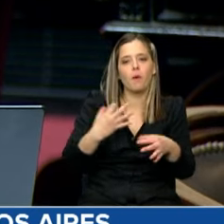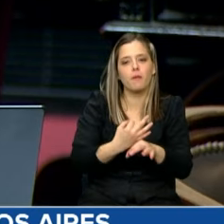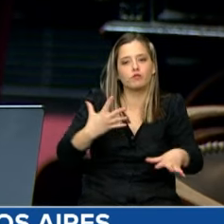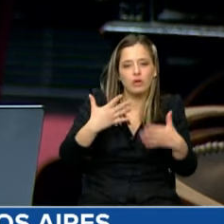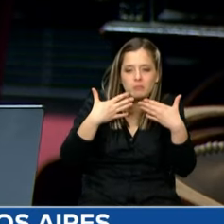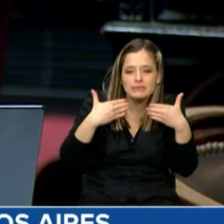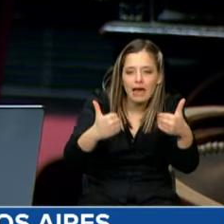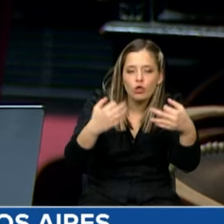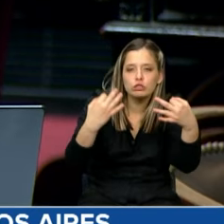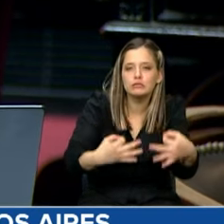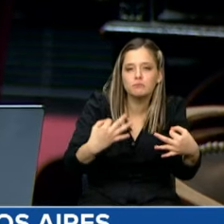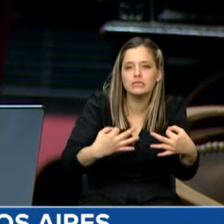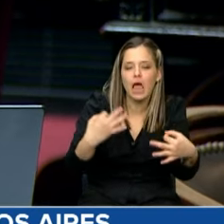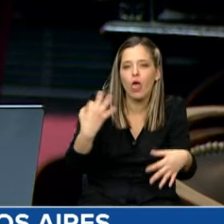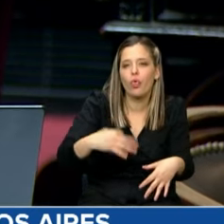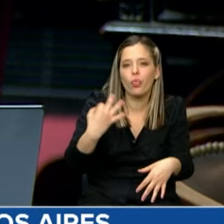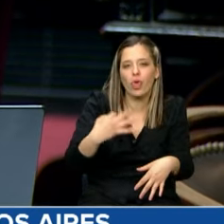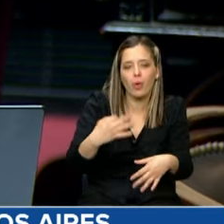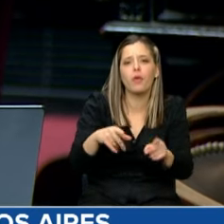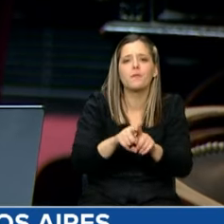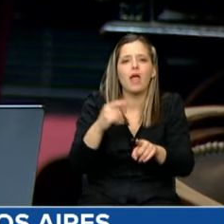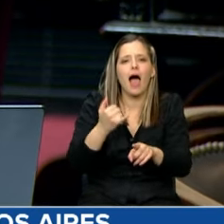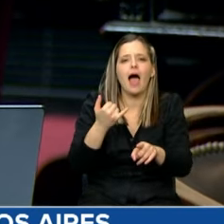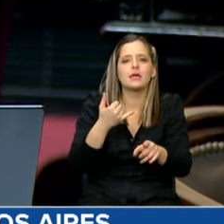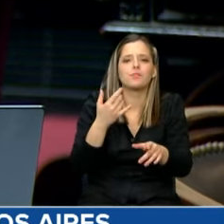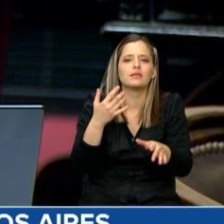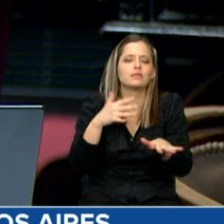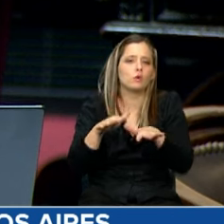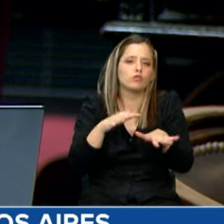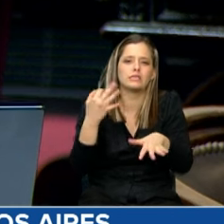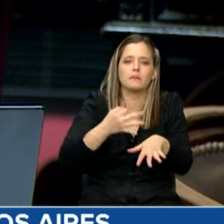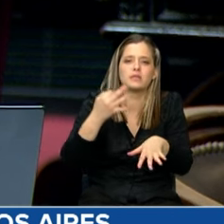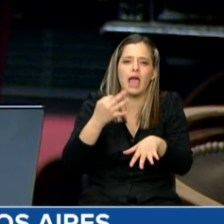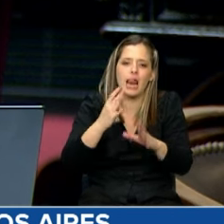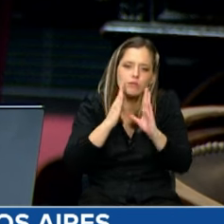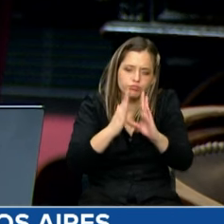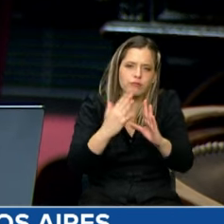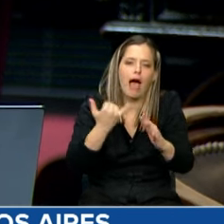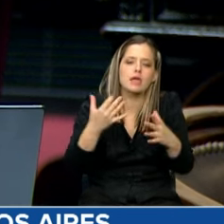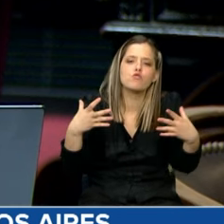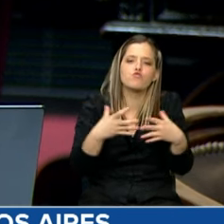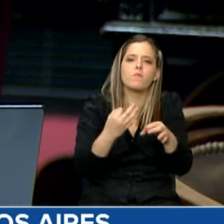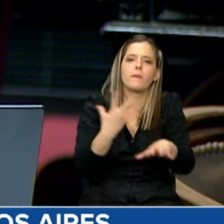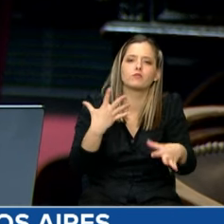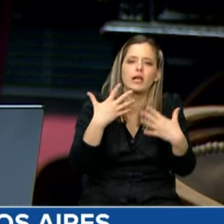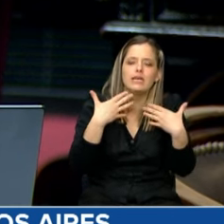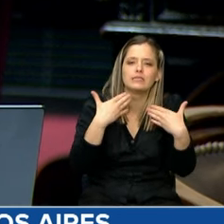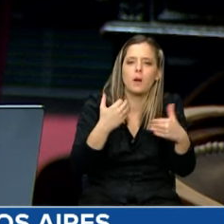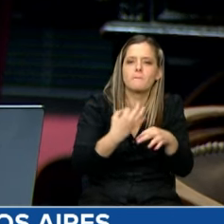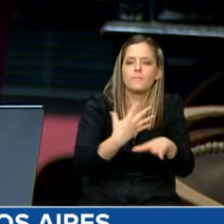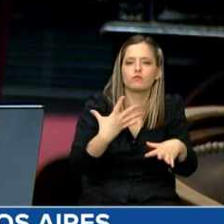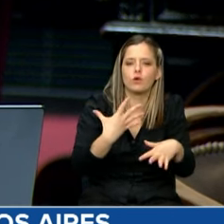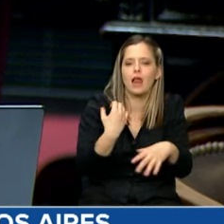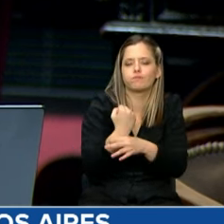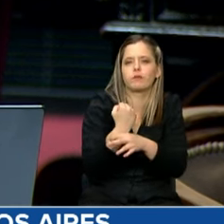ese caso como lo tiene para casos muy importantes para delitos muy complejos porque es una gran estafa que